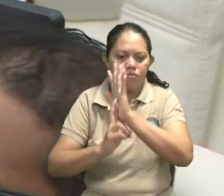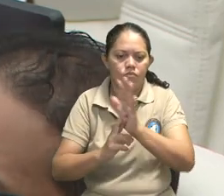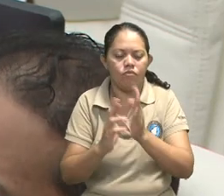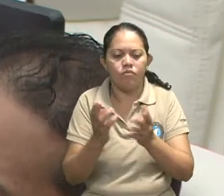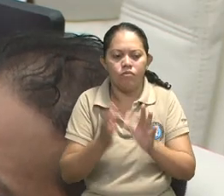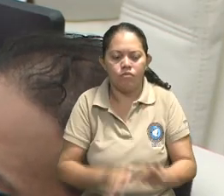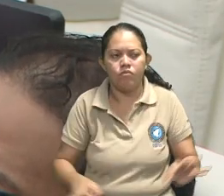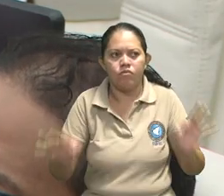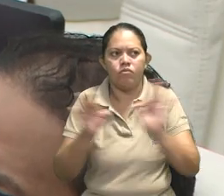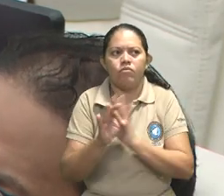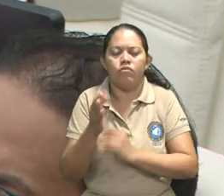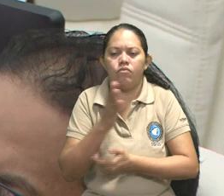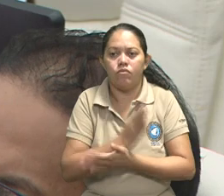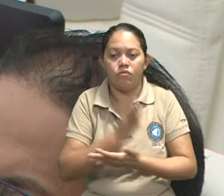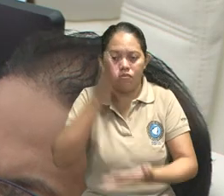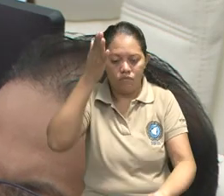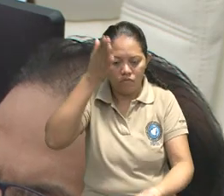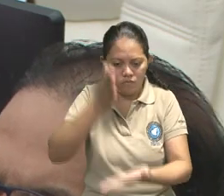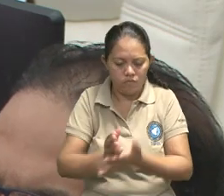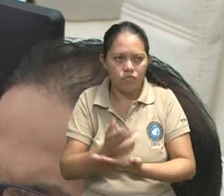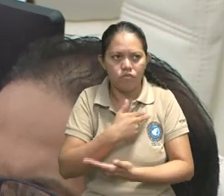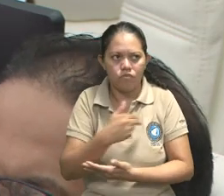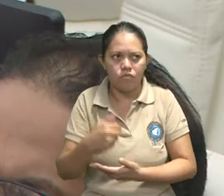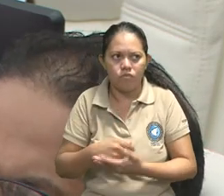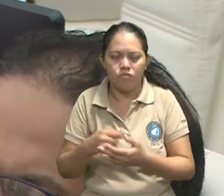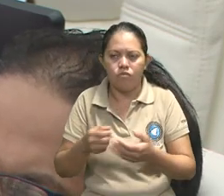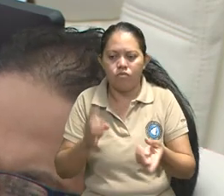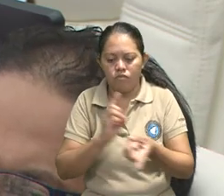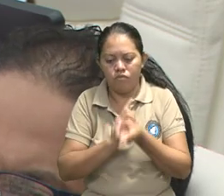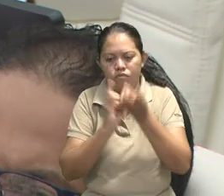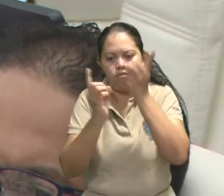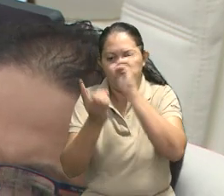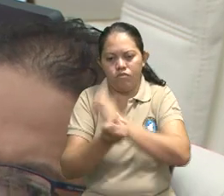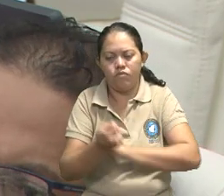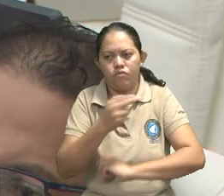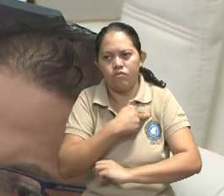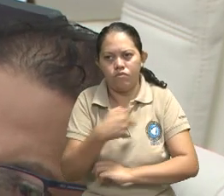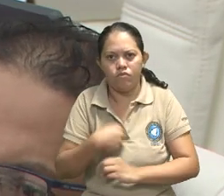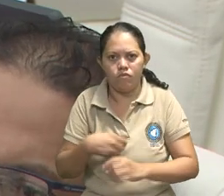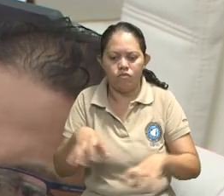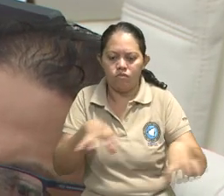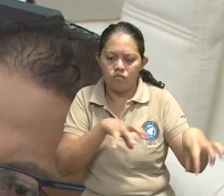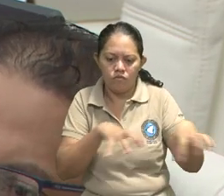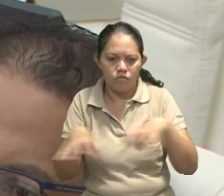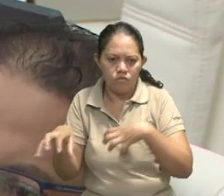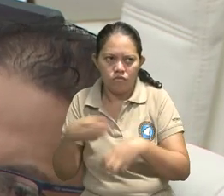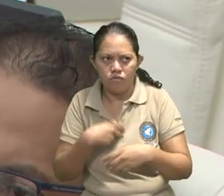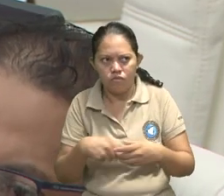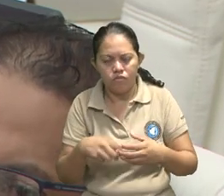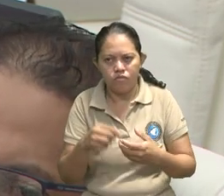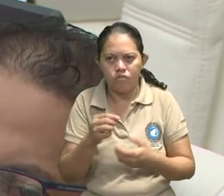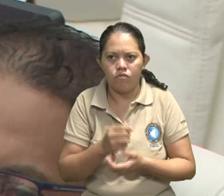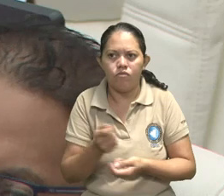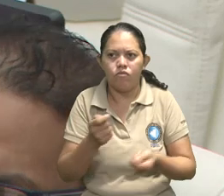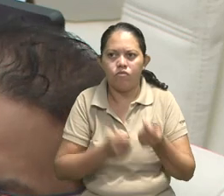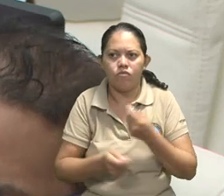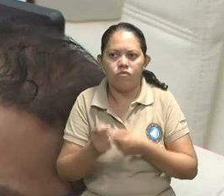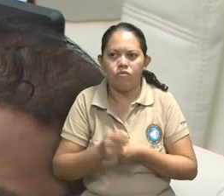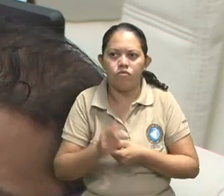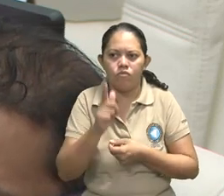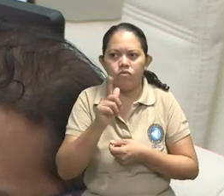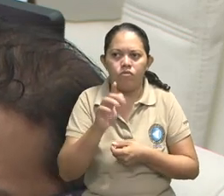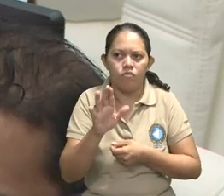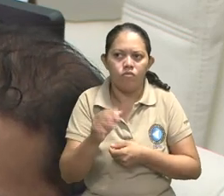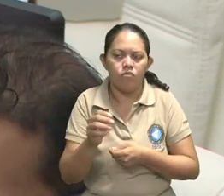de forma efectiva, eficiente y oportuna a los retos cambiantes que impone la dinámica y evolución del sector regulado y las